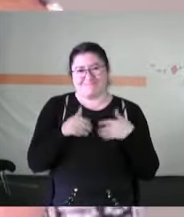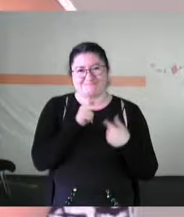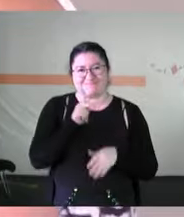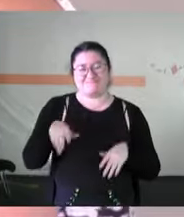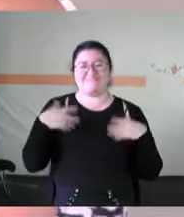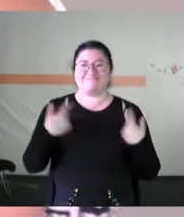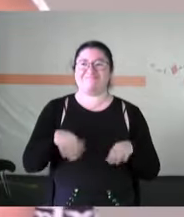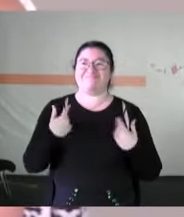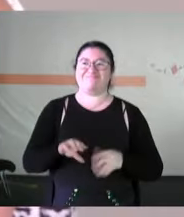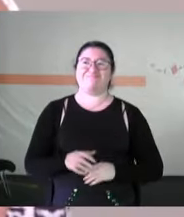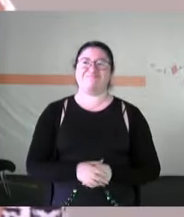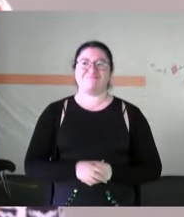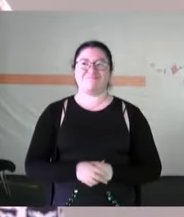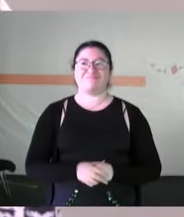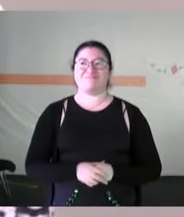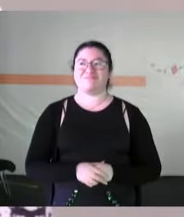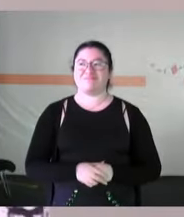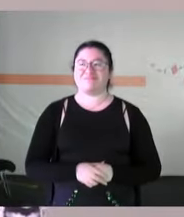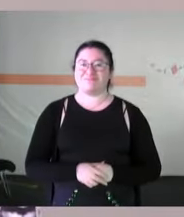qué emoción.